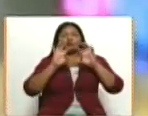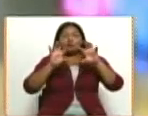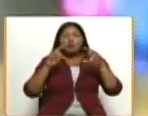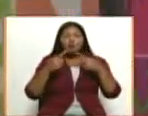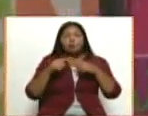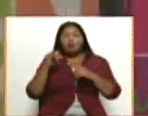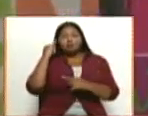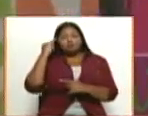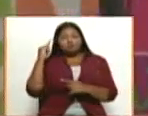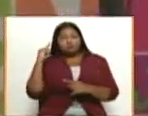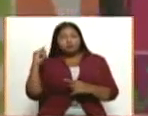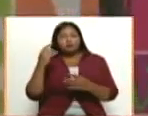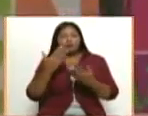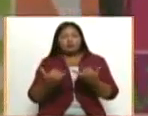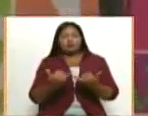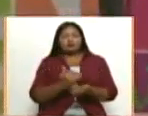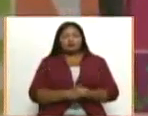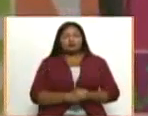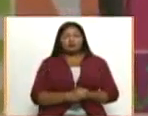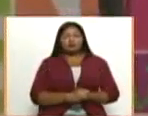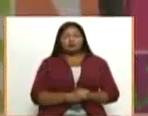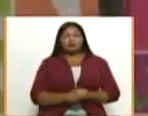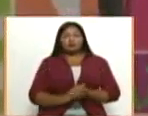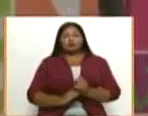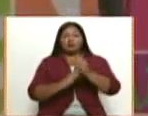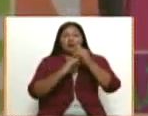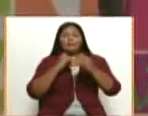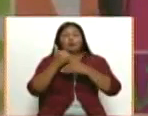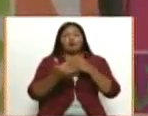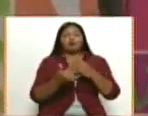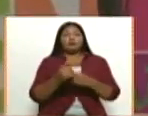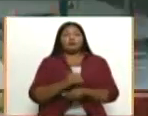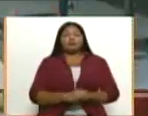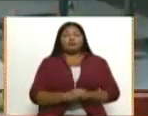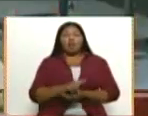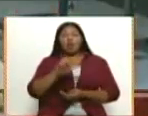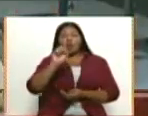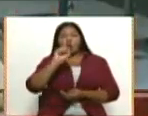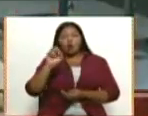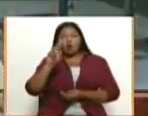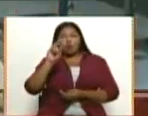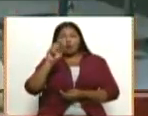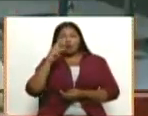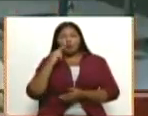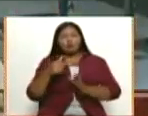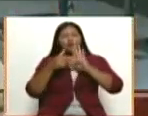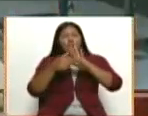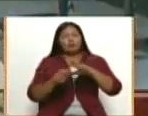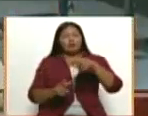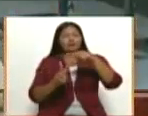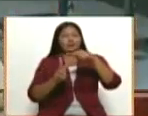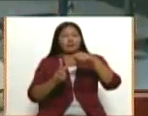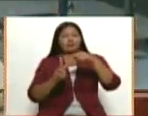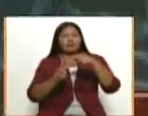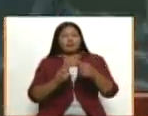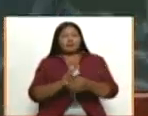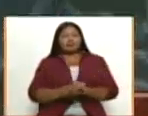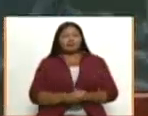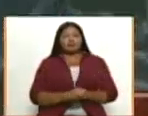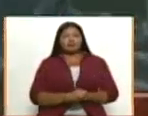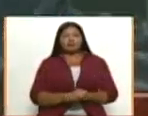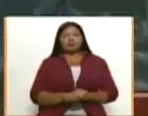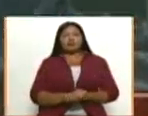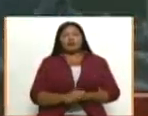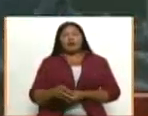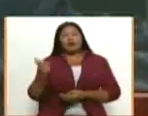e intelectual. También fue conductor del programa Los Robertos, transmitido por Venezolana de Televisión y